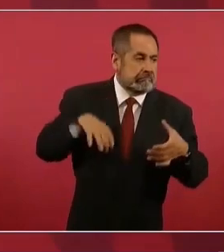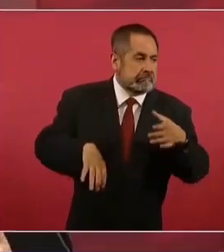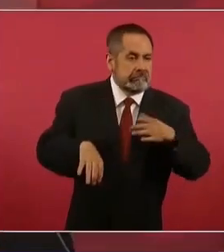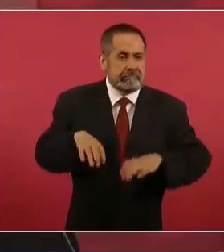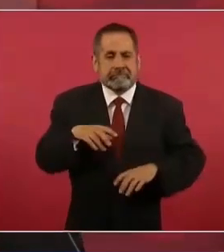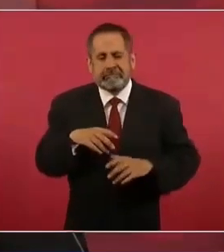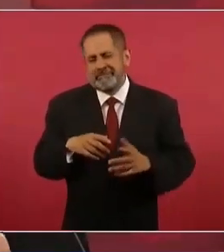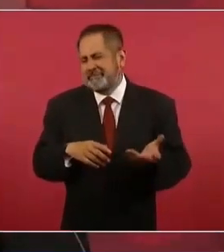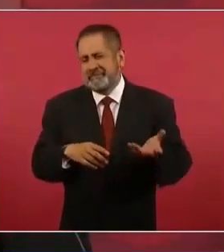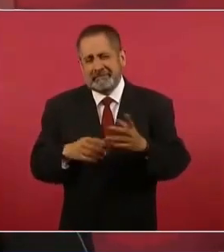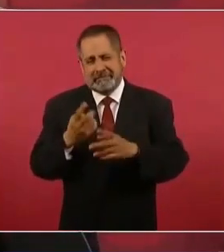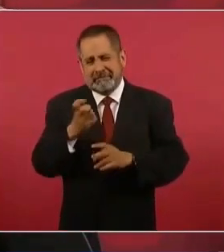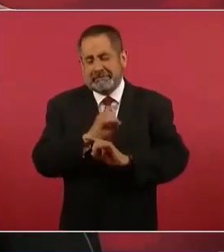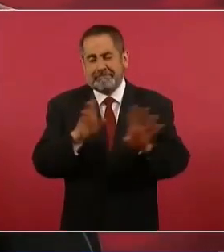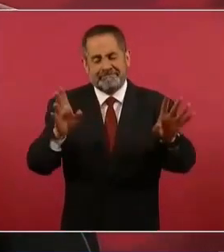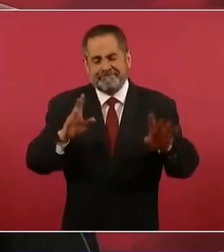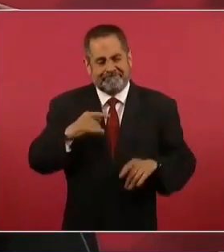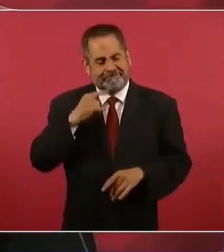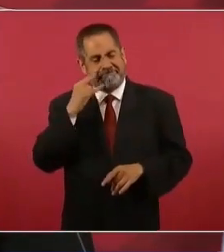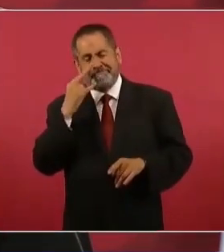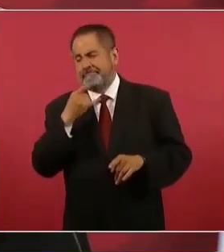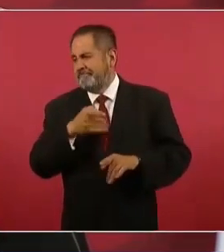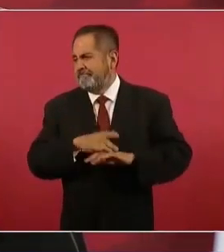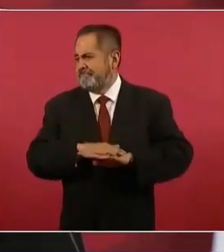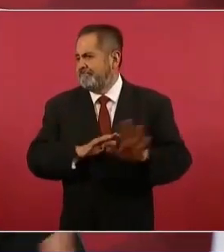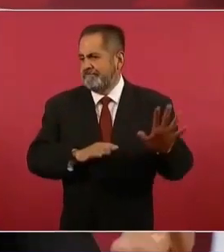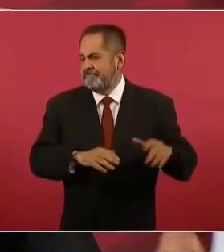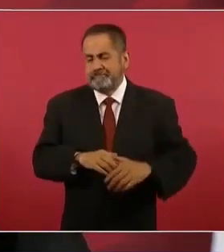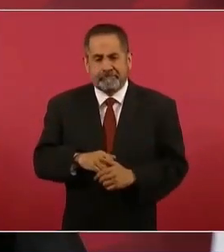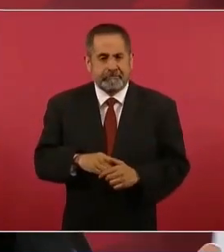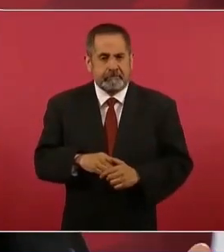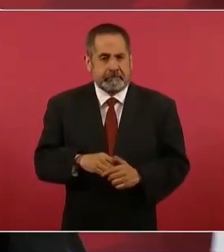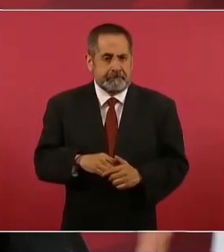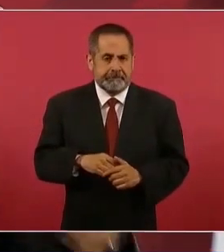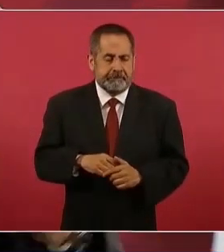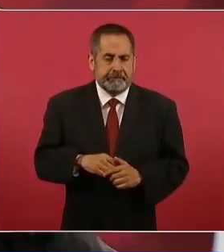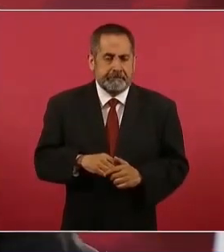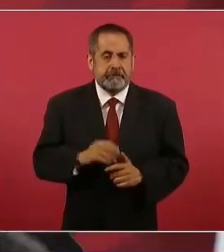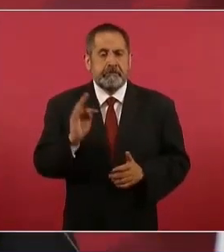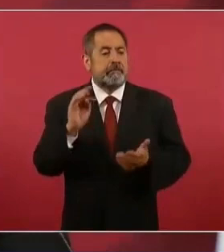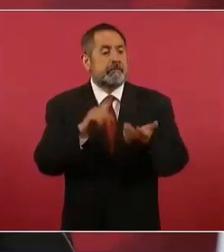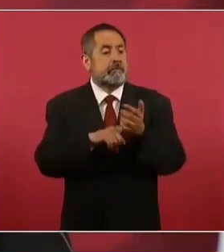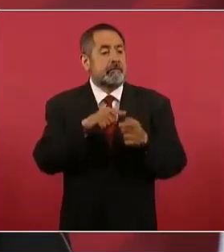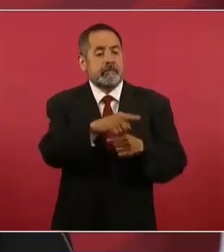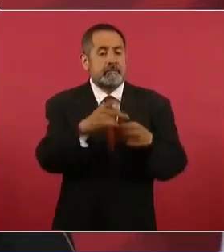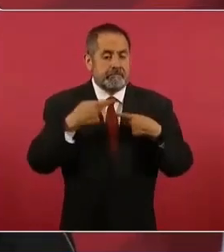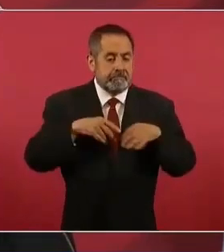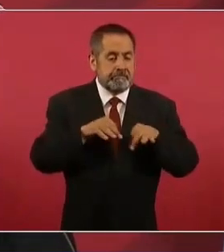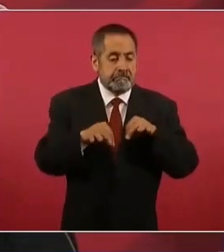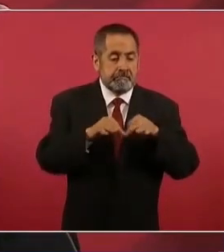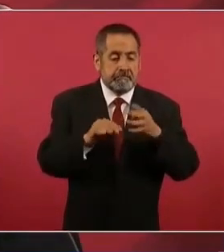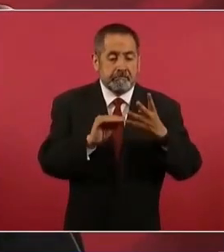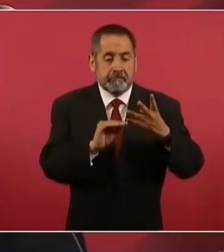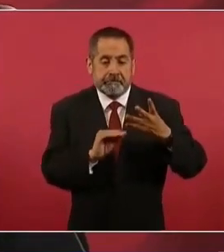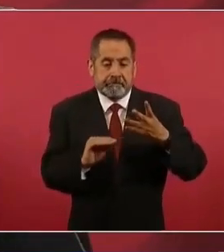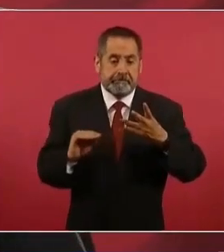Me indigna el que alguien llegue a un cargo